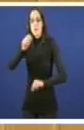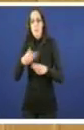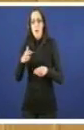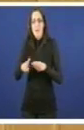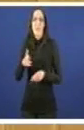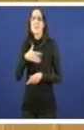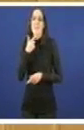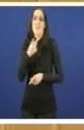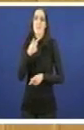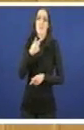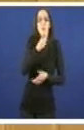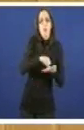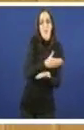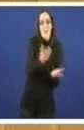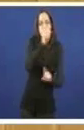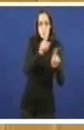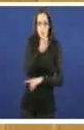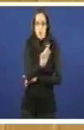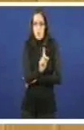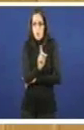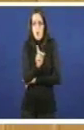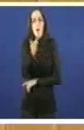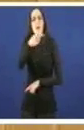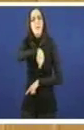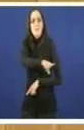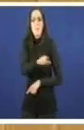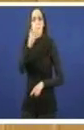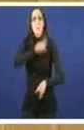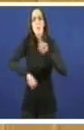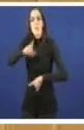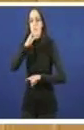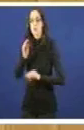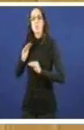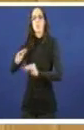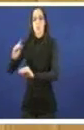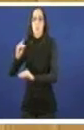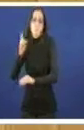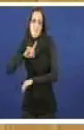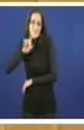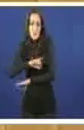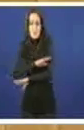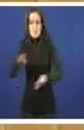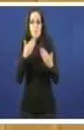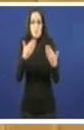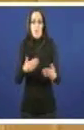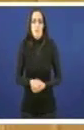que preocupa a cidadanía o que preocupa é que vostedes a estén enganando e tentando falsear a realidade máis nada